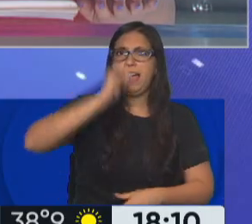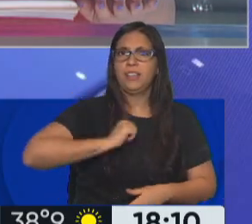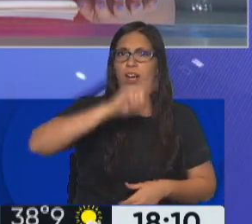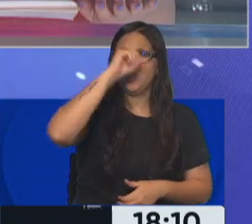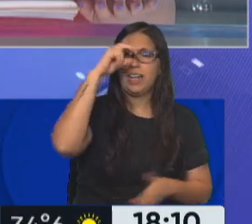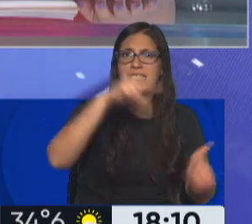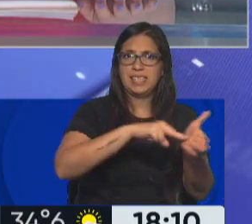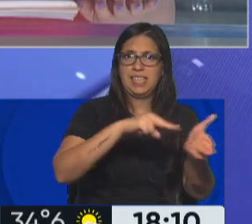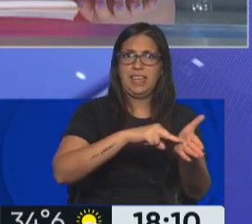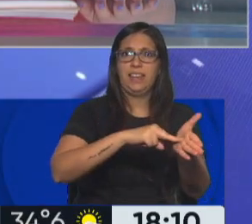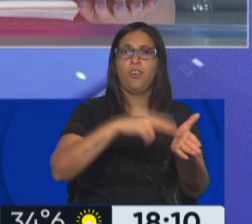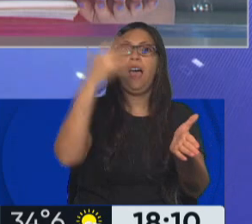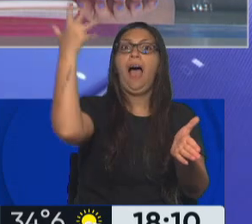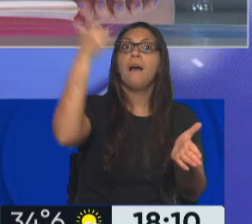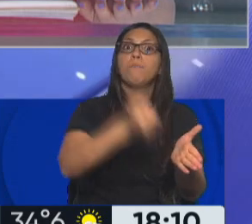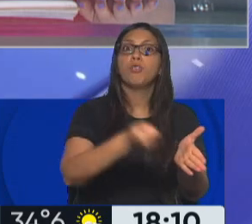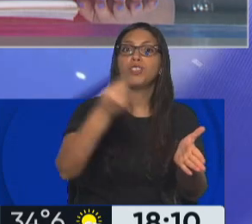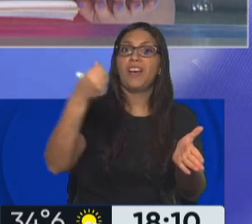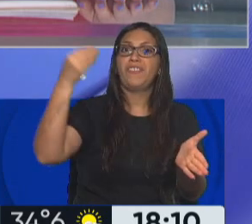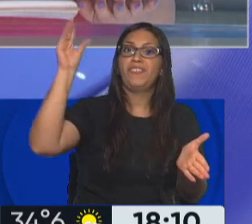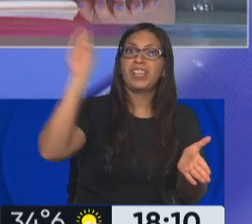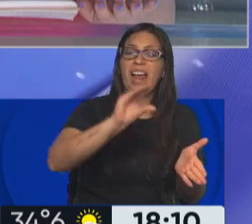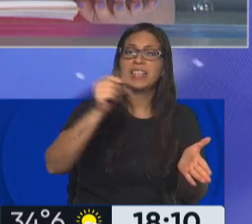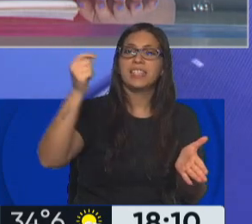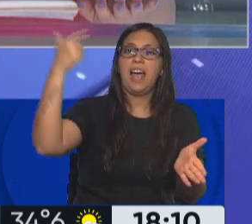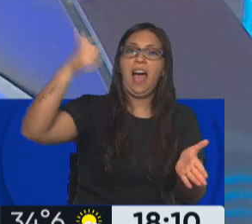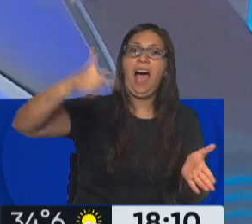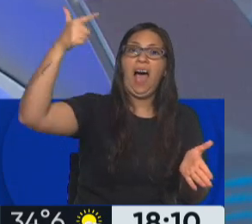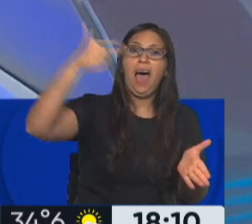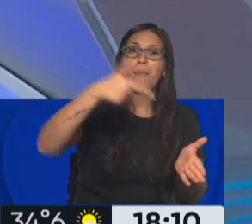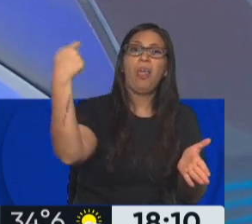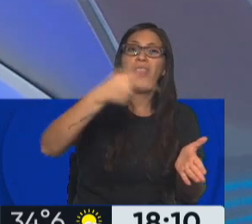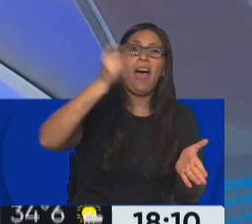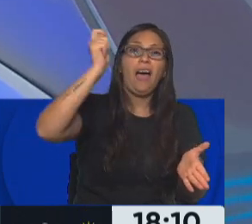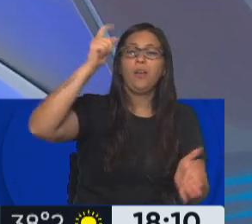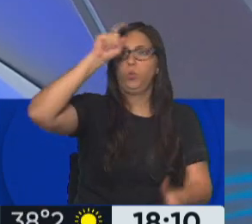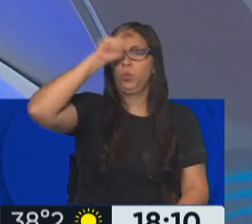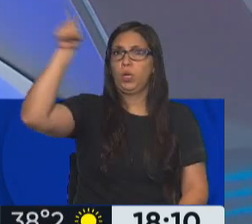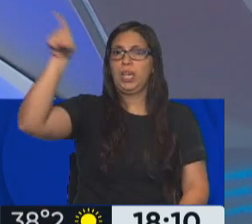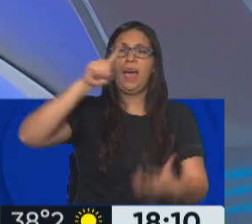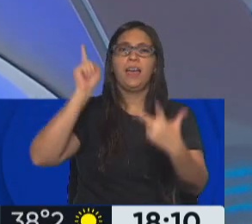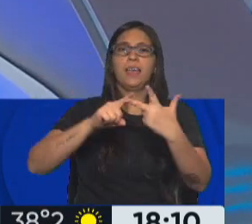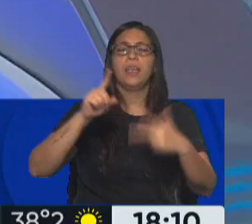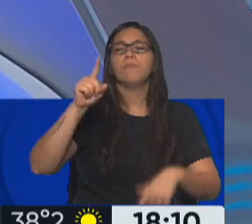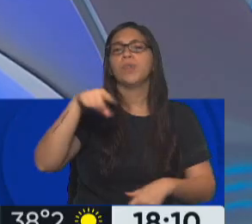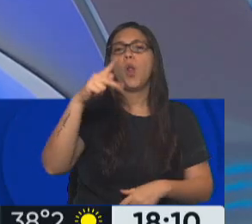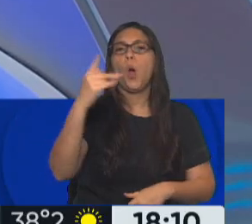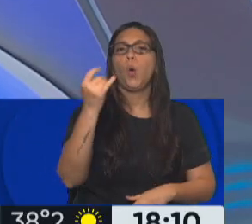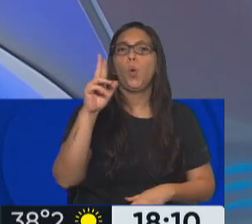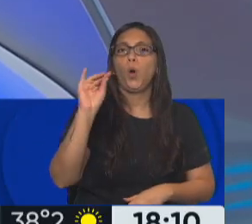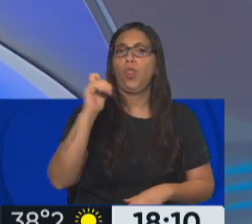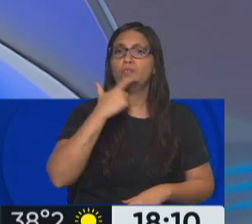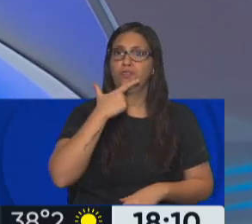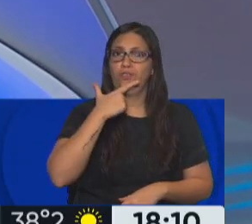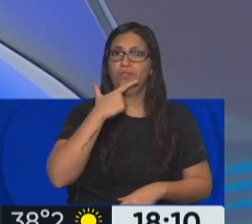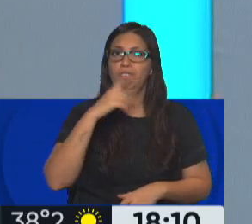Sirio, apoyado, respaldado, financiado, armado por Turquía, y por supuesto las fuerzas kurdas de las fuerzas democráticas sirias, ¿no?